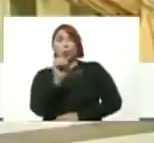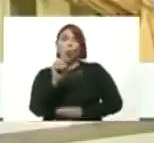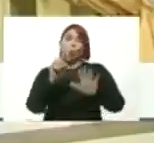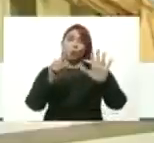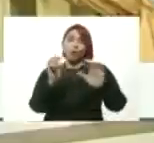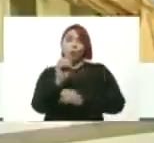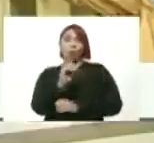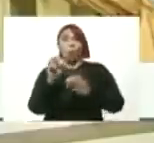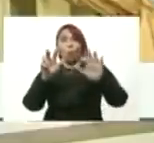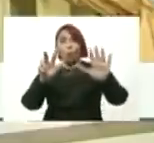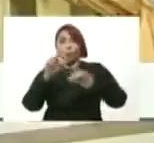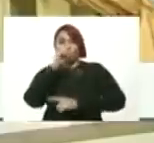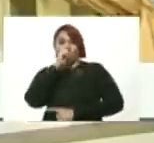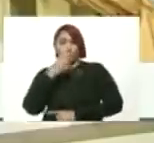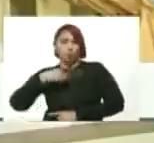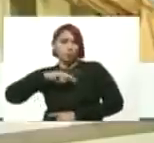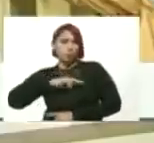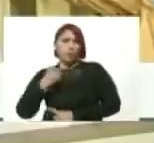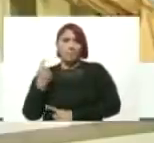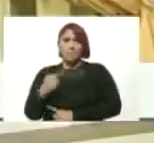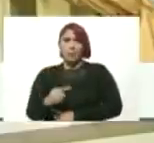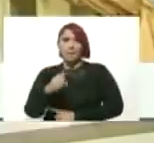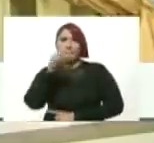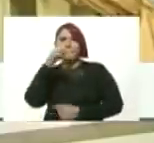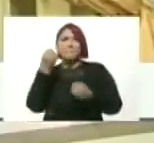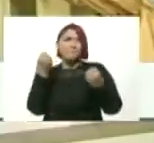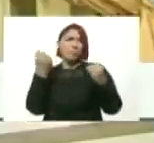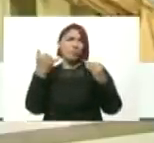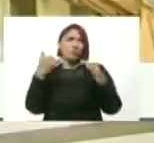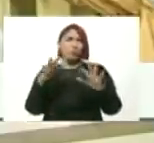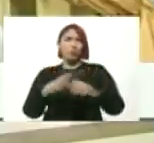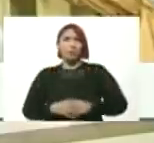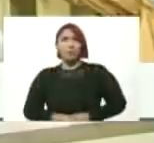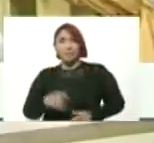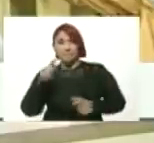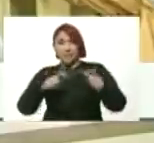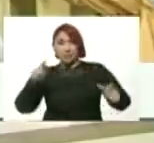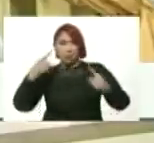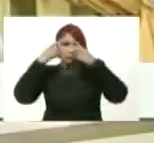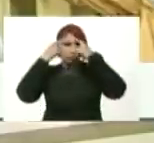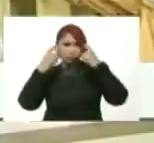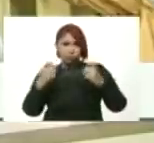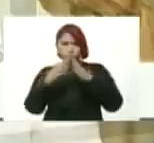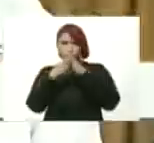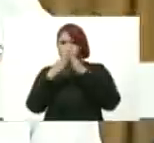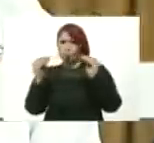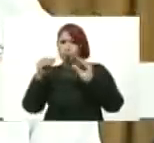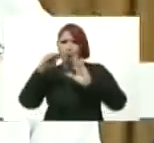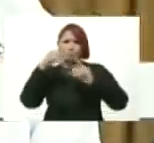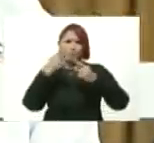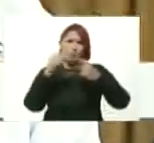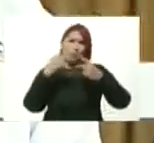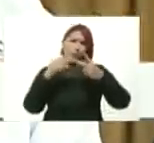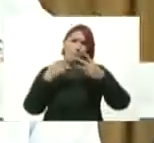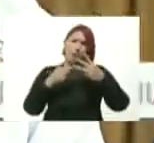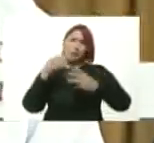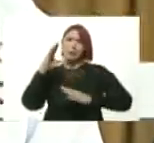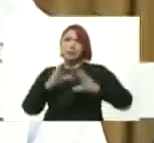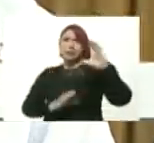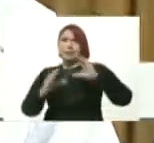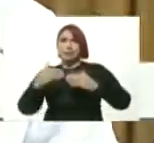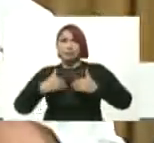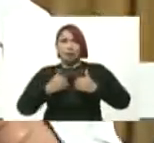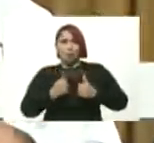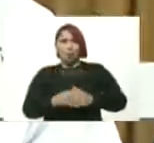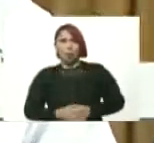años nosotros tendremos miles de especialistas en todas las ramas de las ciencias de la salud de las